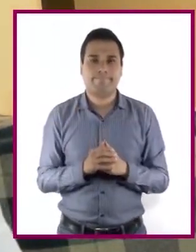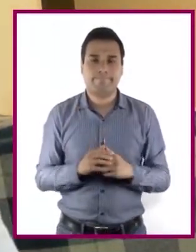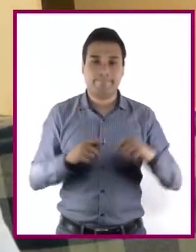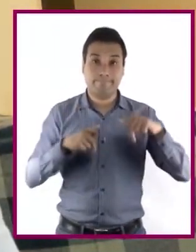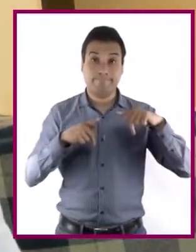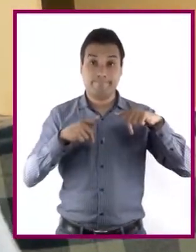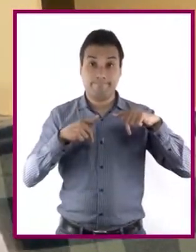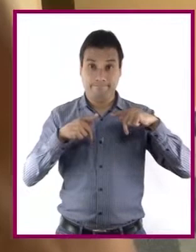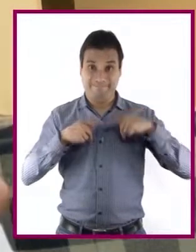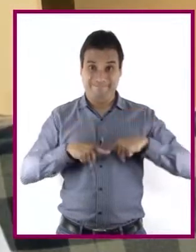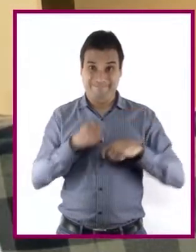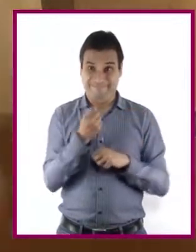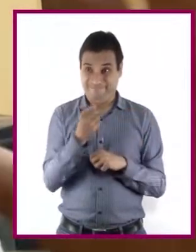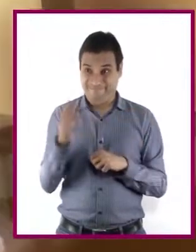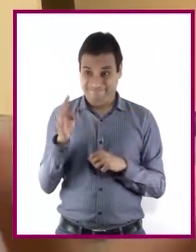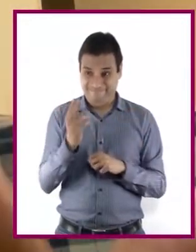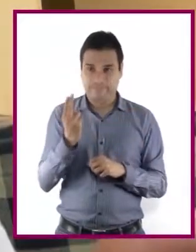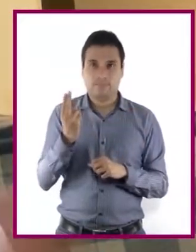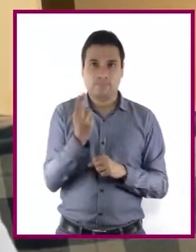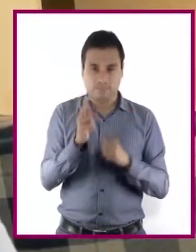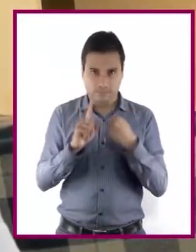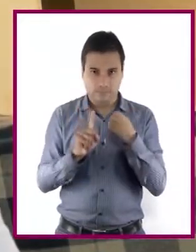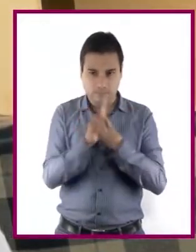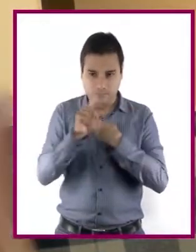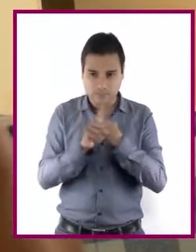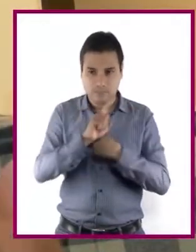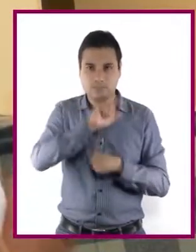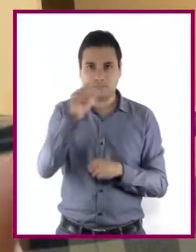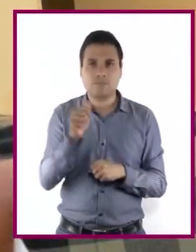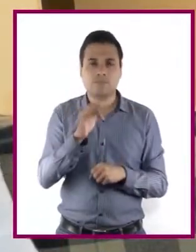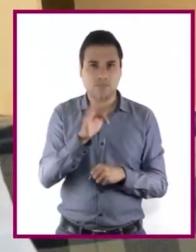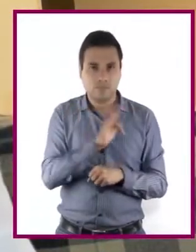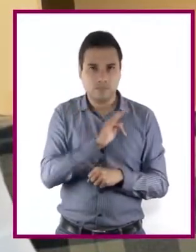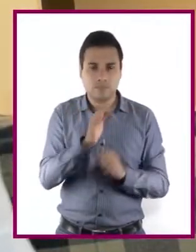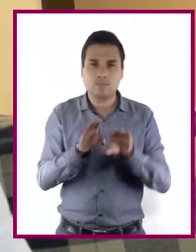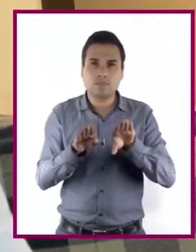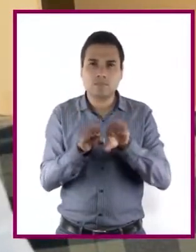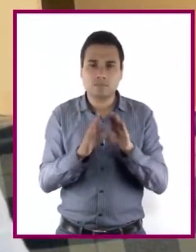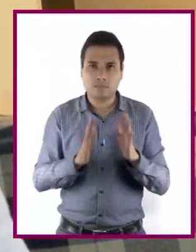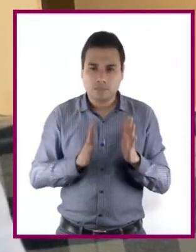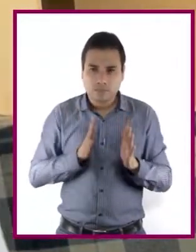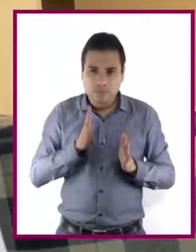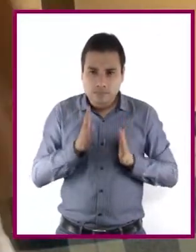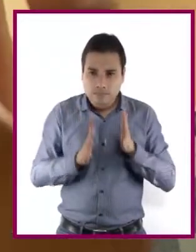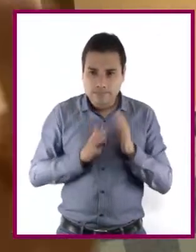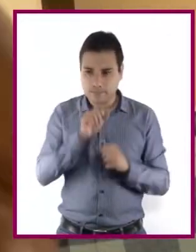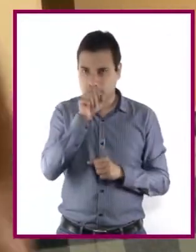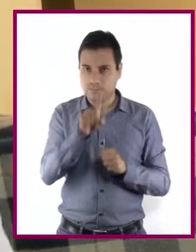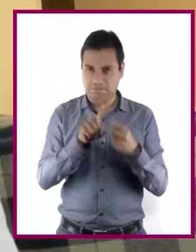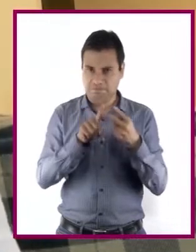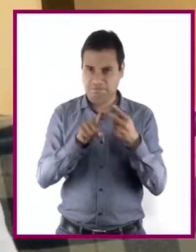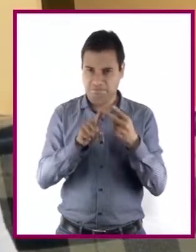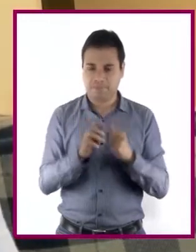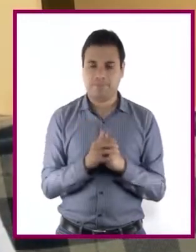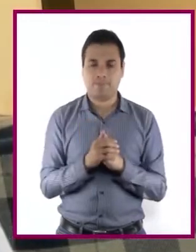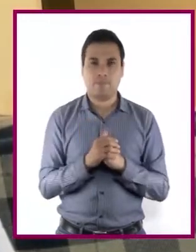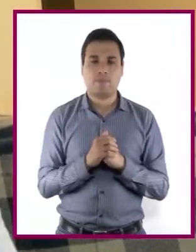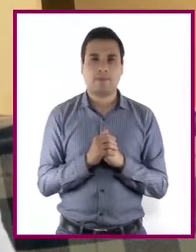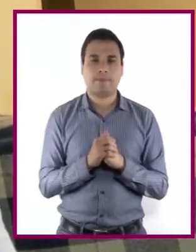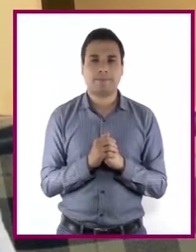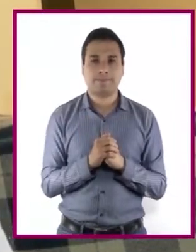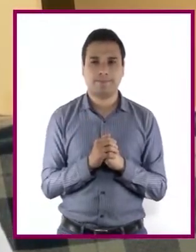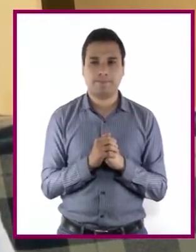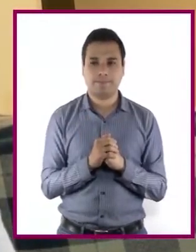tengan conflictos para que a su vez se genere drama. Después, es muy importante también tomar en cuenta que